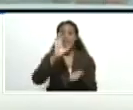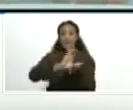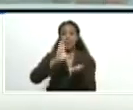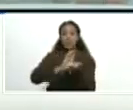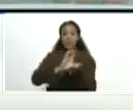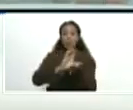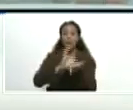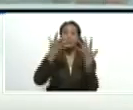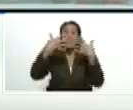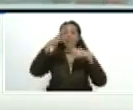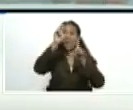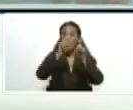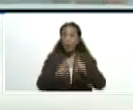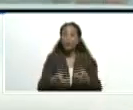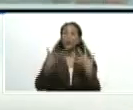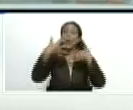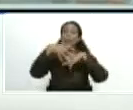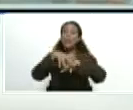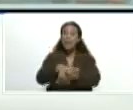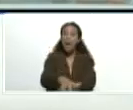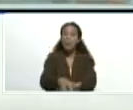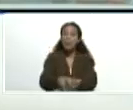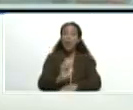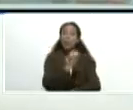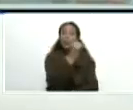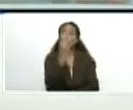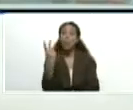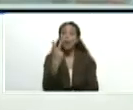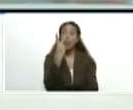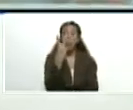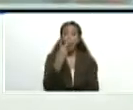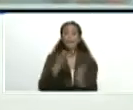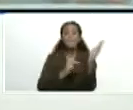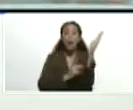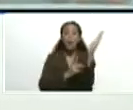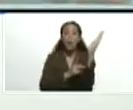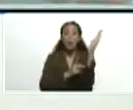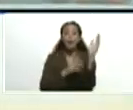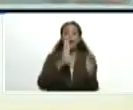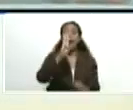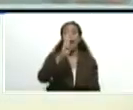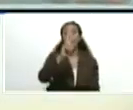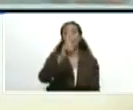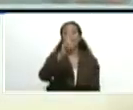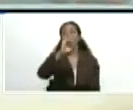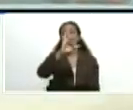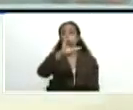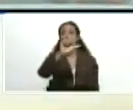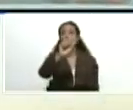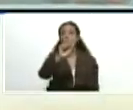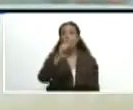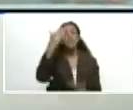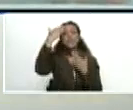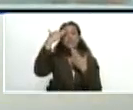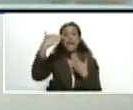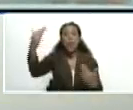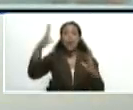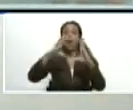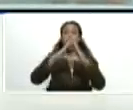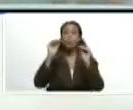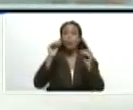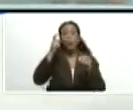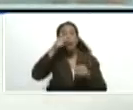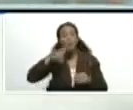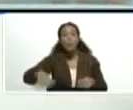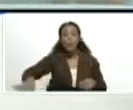CDI del sector 2. Buria, parroquia Buria, municipio Simón Plana. Me le da saludo a toda la gente por